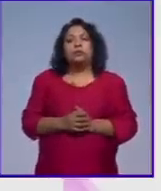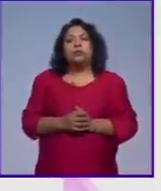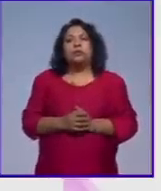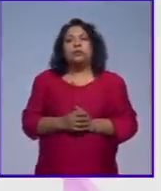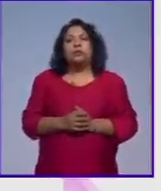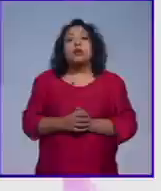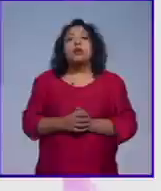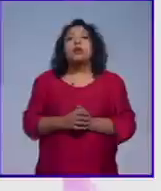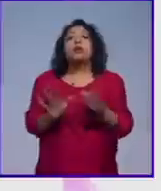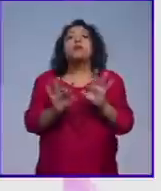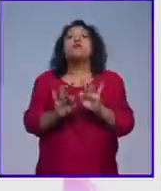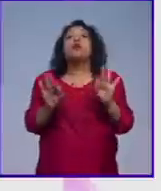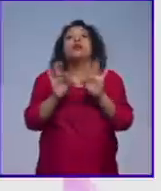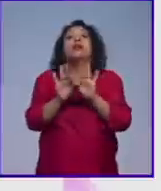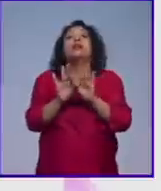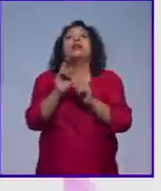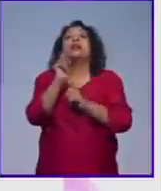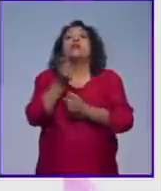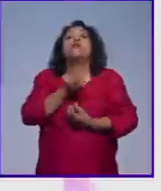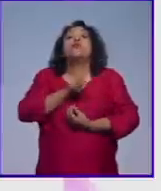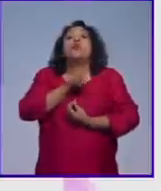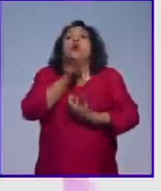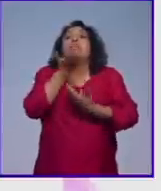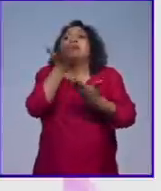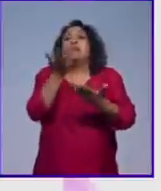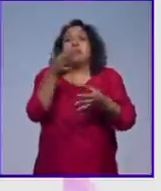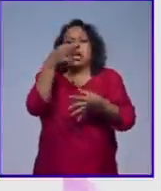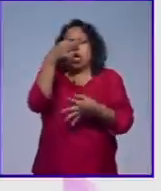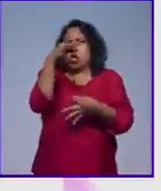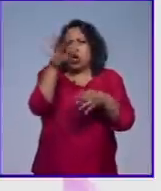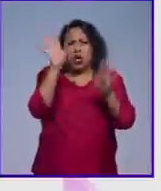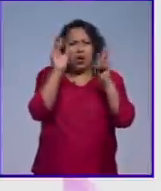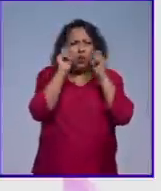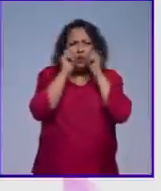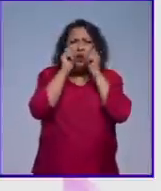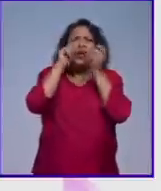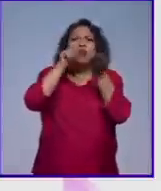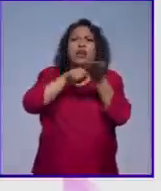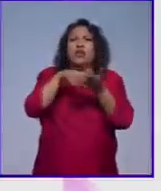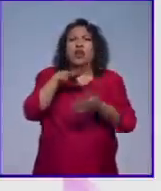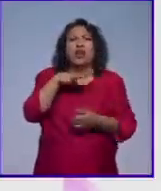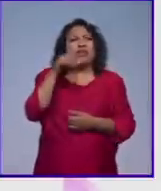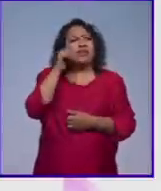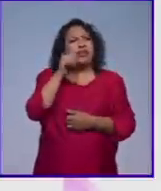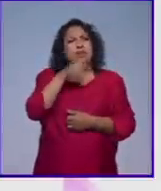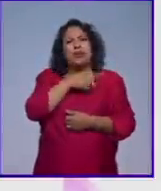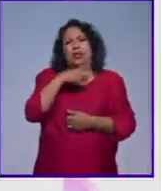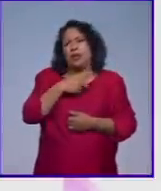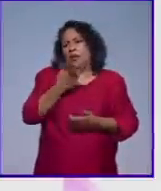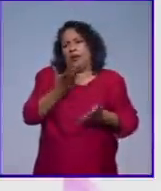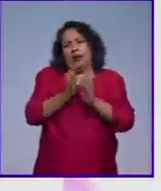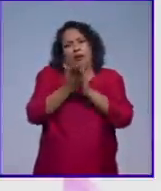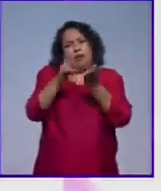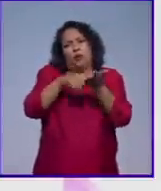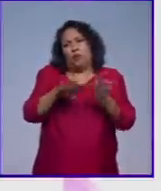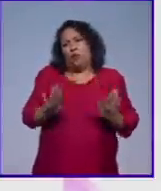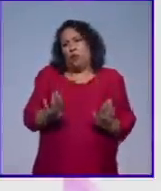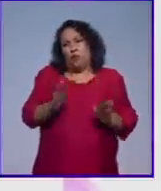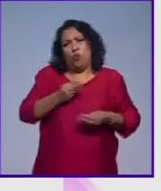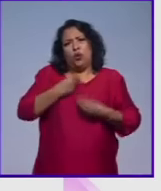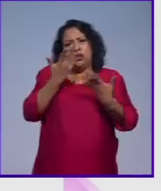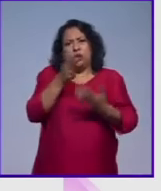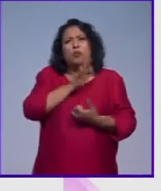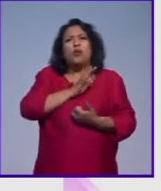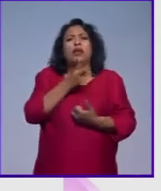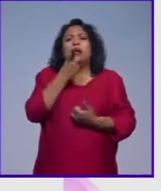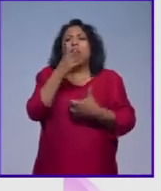sea esencialmente poesía, que en cualquier página exista lo que siempre debe tener un libro de poesía, que es la capacidad de